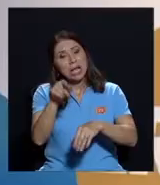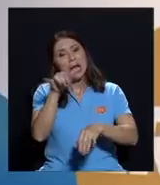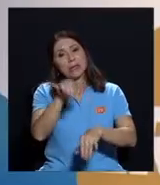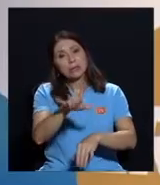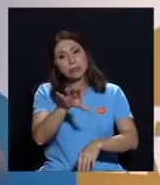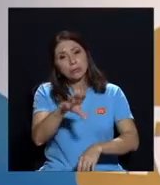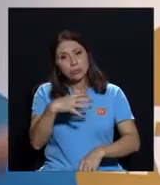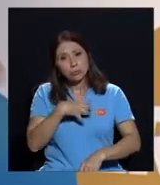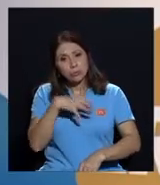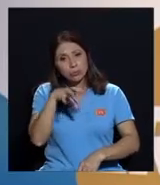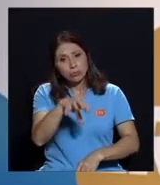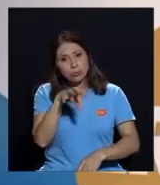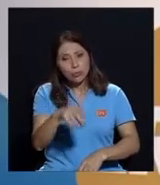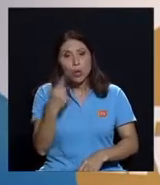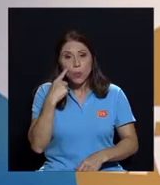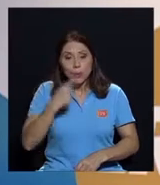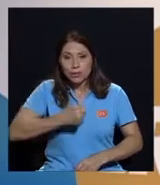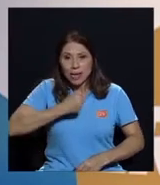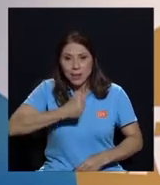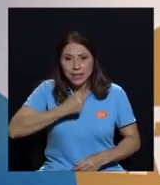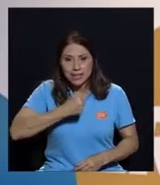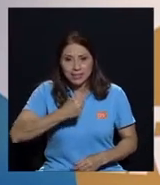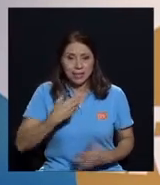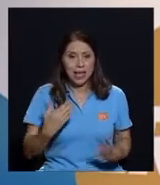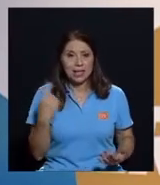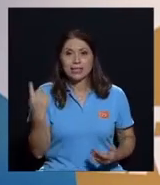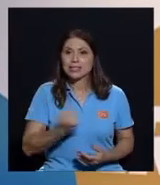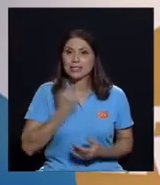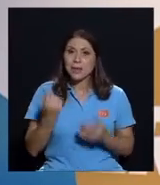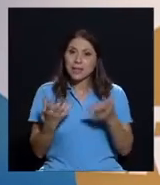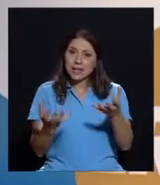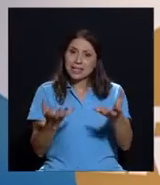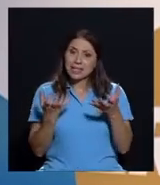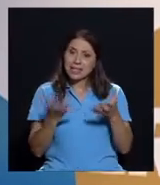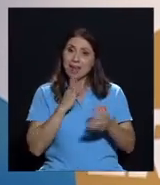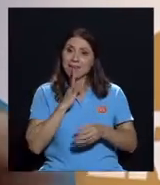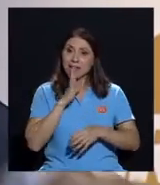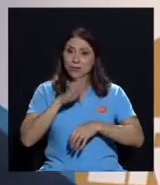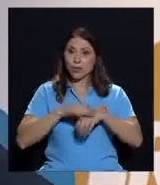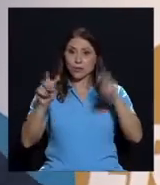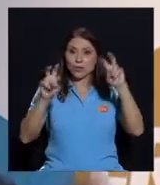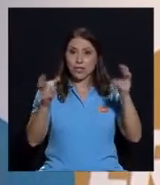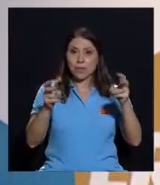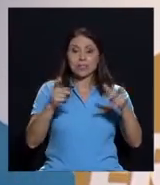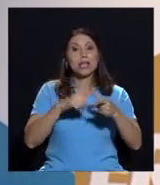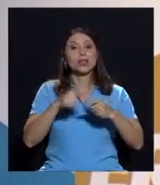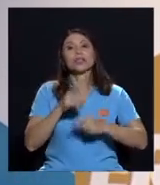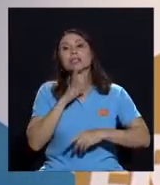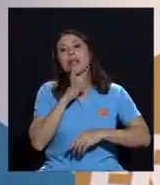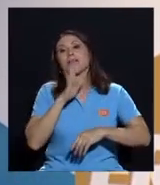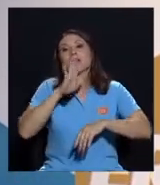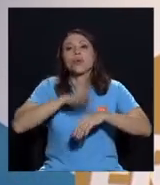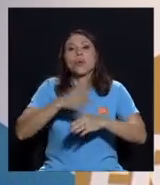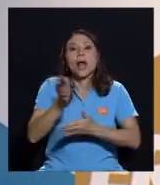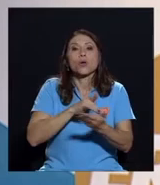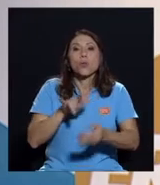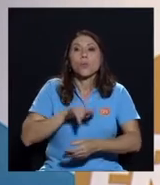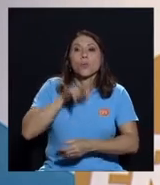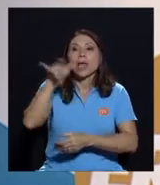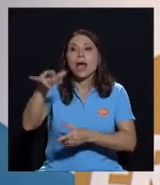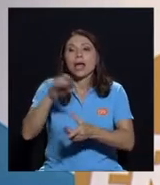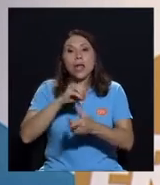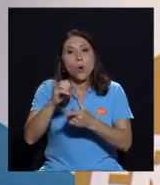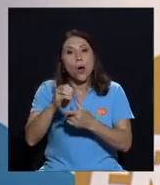cada vez que entonces se quiere golpear en materia de sus temas pues se saca algún viaje alguna consultoría que aunque estadísticamente no sea muy